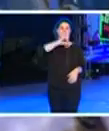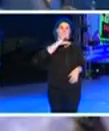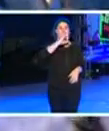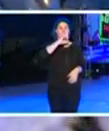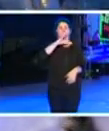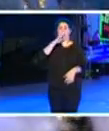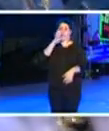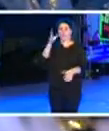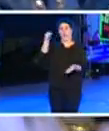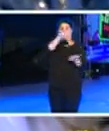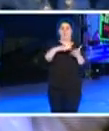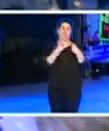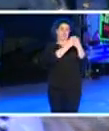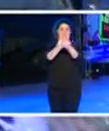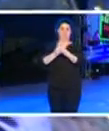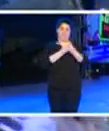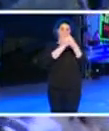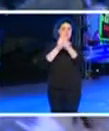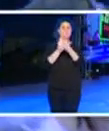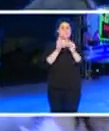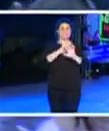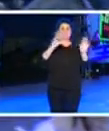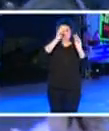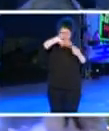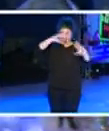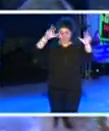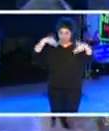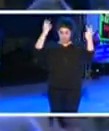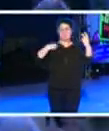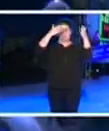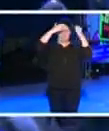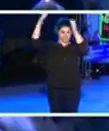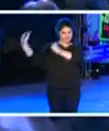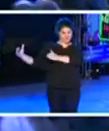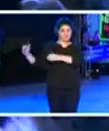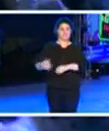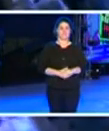aquí con ustedes. Y nada, con su permiso nos vamos a quitar el tocado.